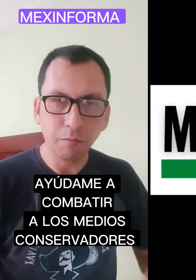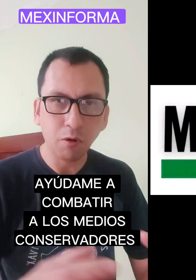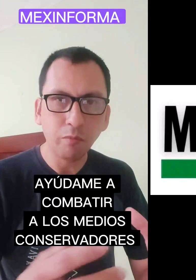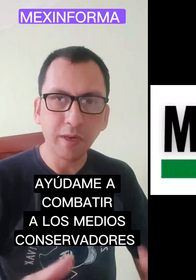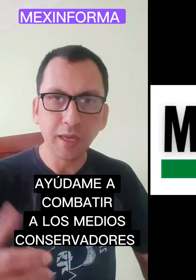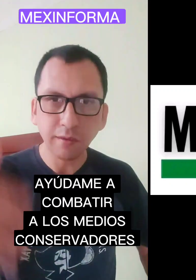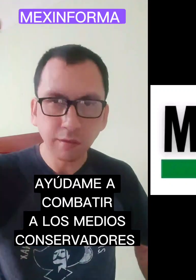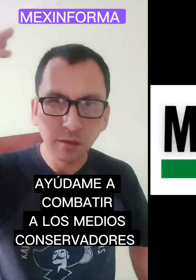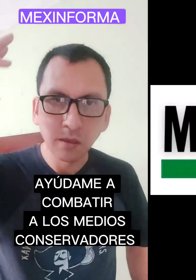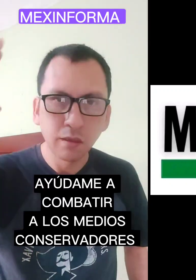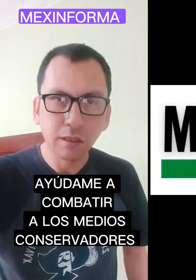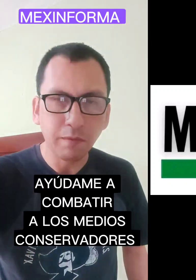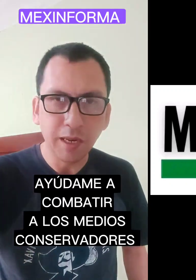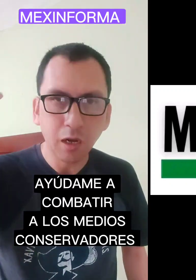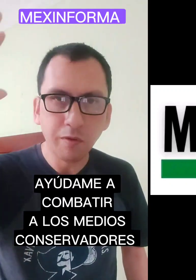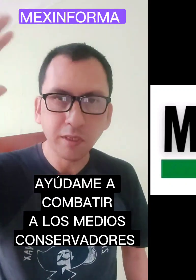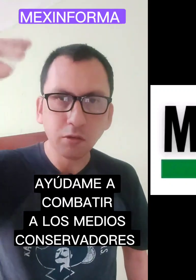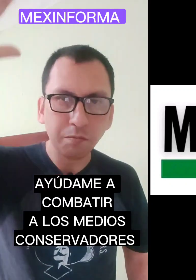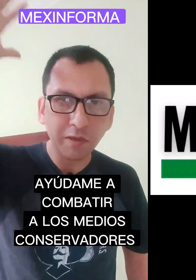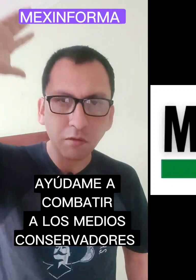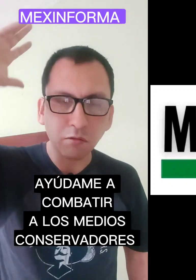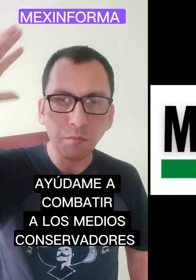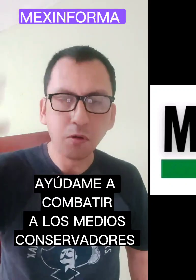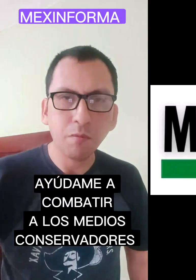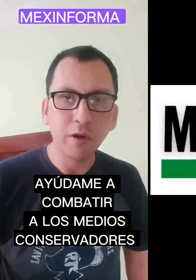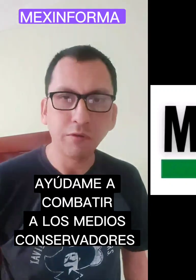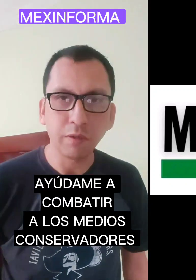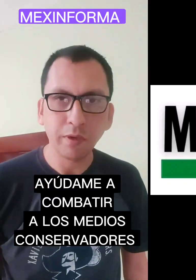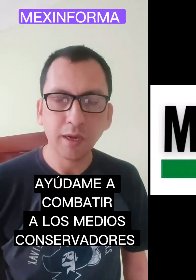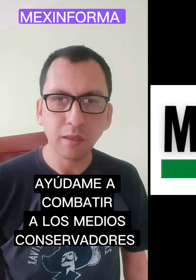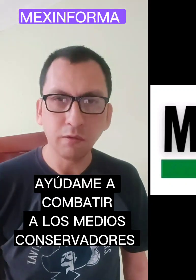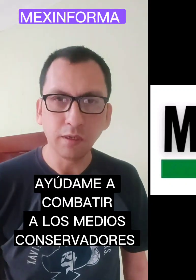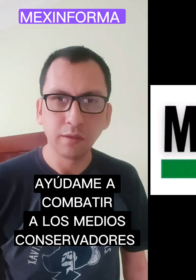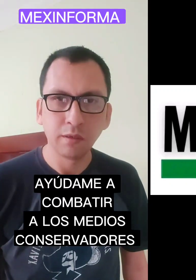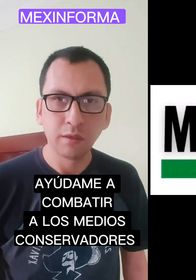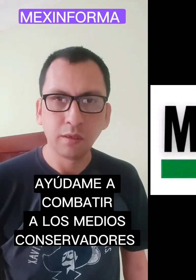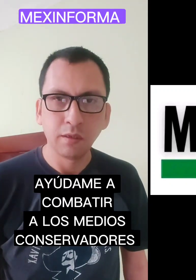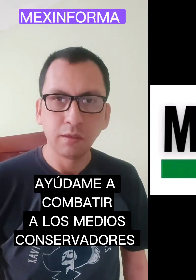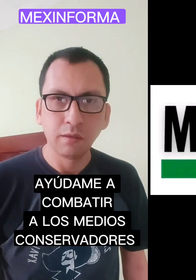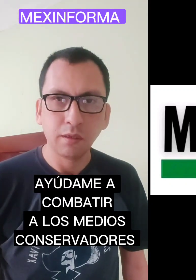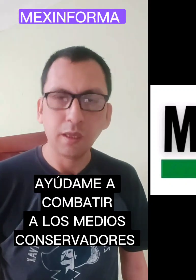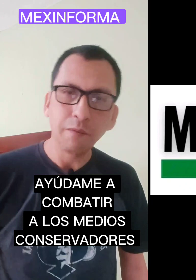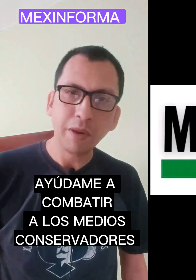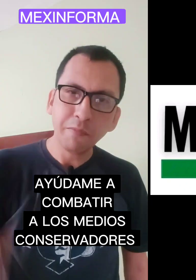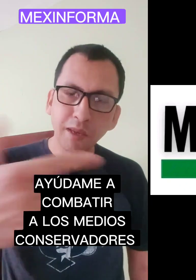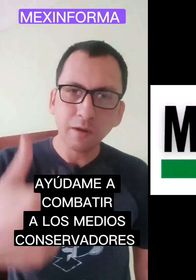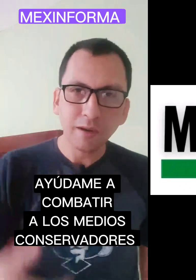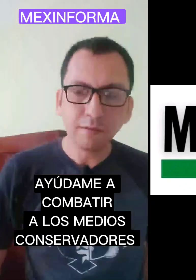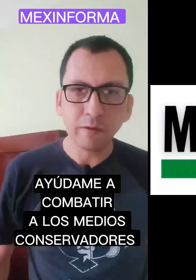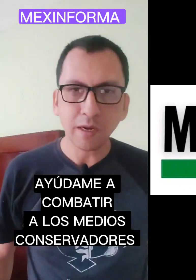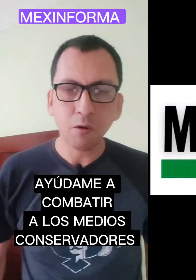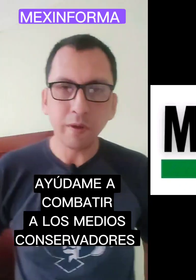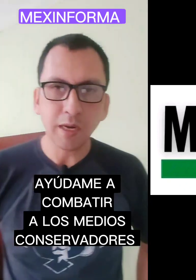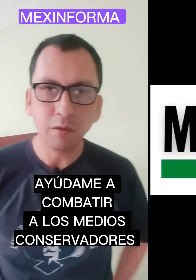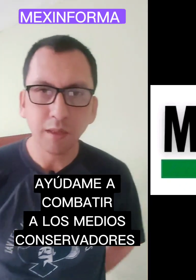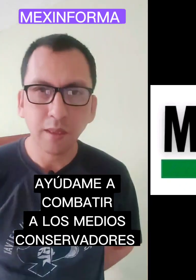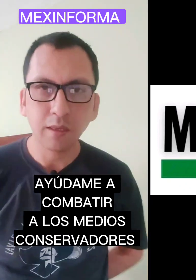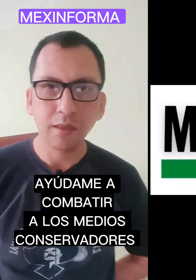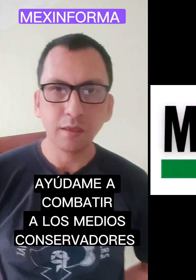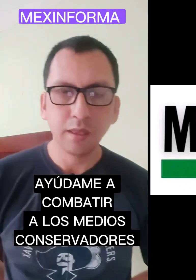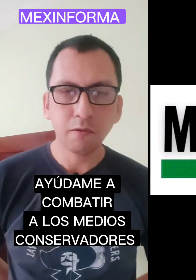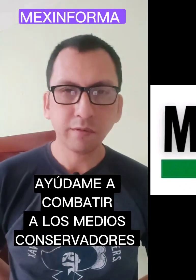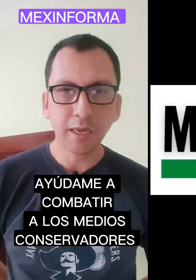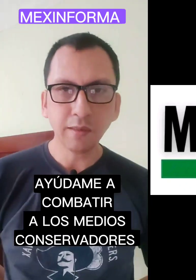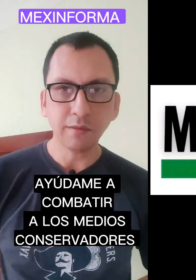corrupción? Porque compró luminarias que valían 900 pesos, los compró como en 11 mil cada una. Y la premian y ahora es